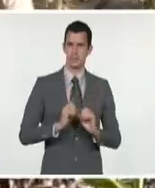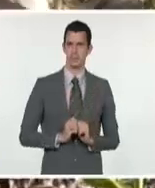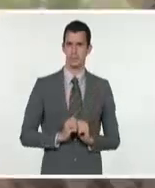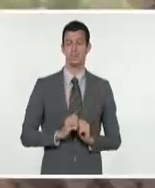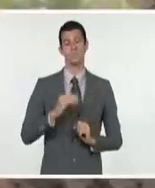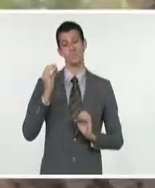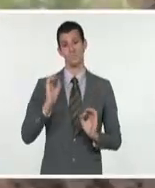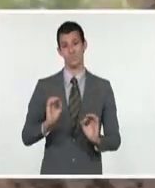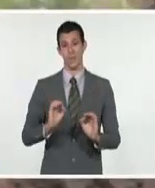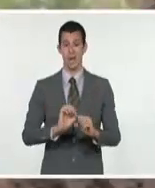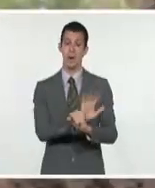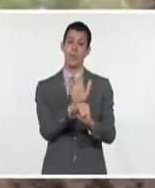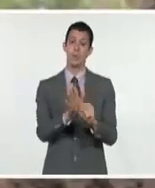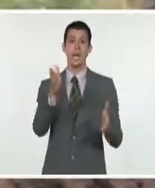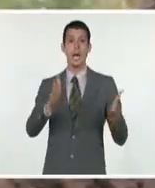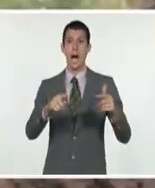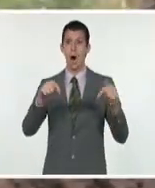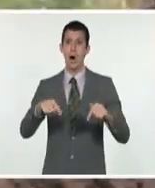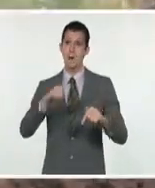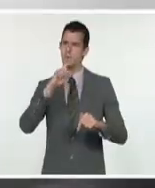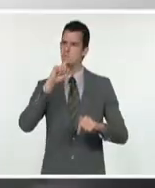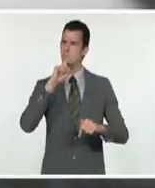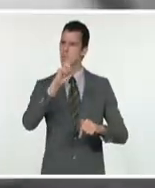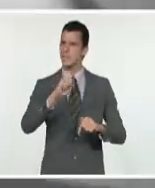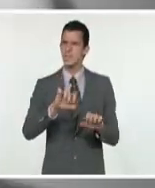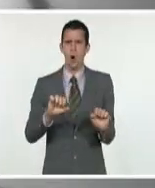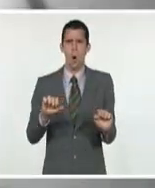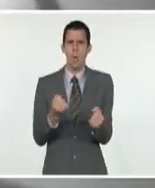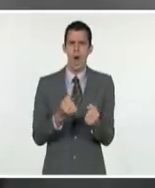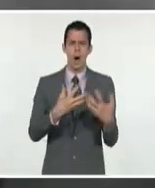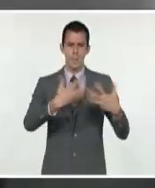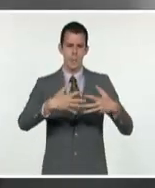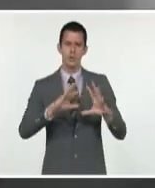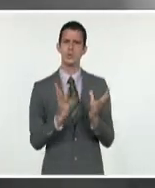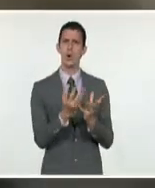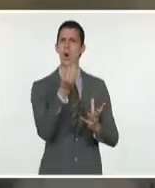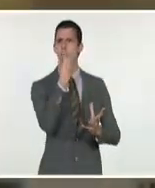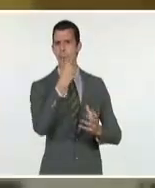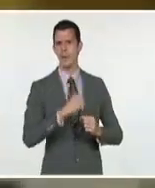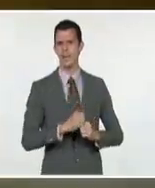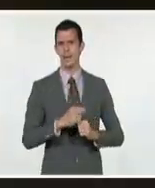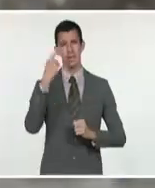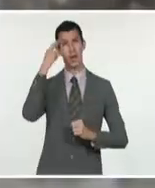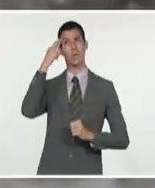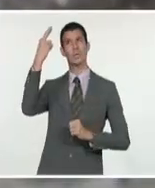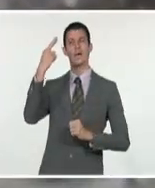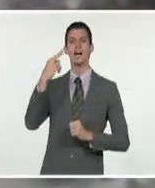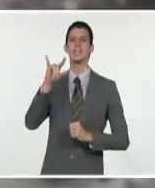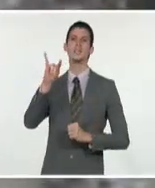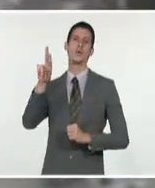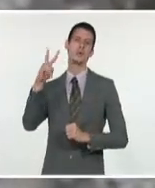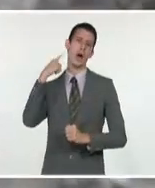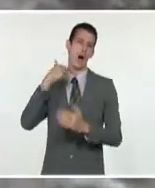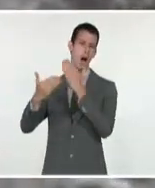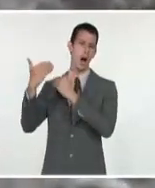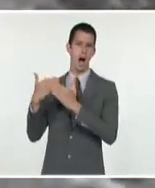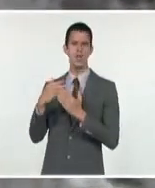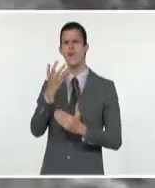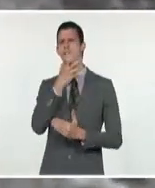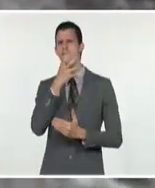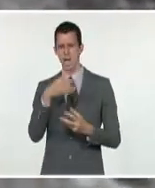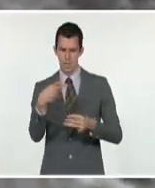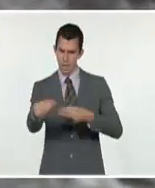potenciar la actividad agrícola es una necesidad y también un legado de Fidel cuando hace 62 años entregaba oficialmente la tierra